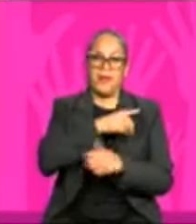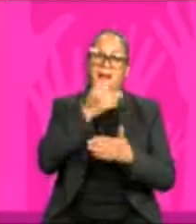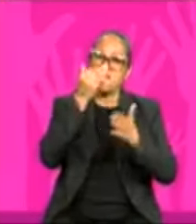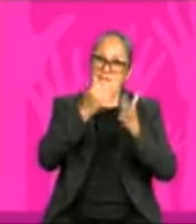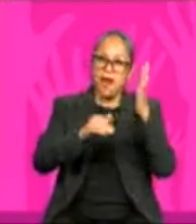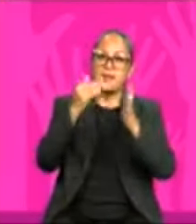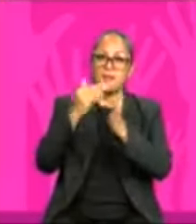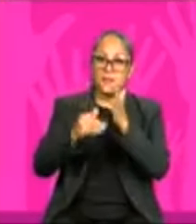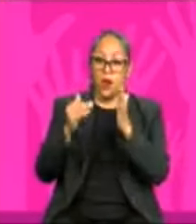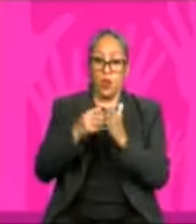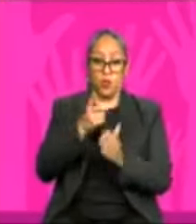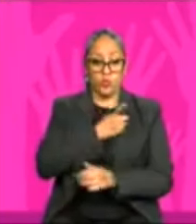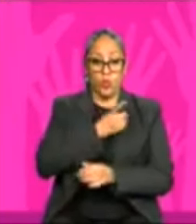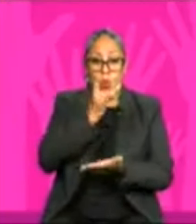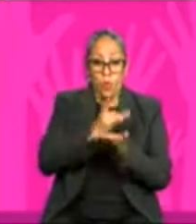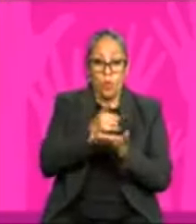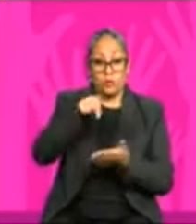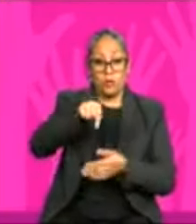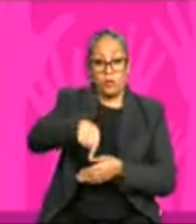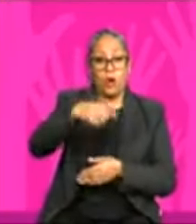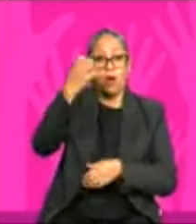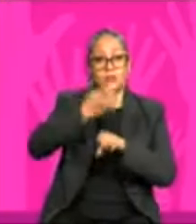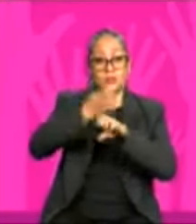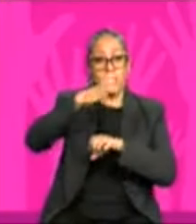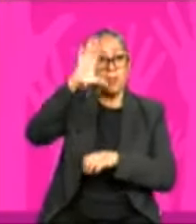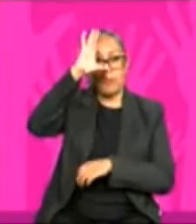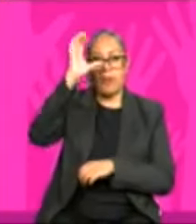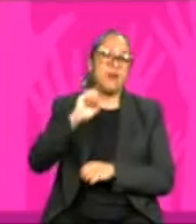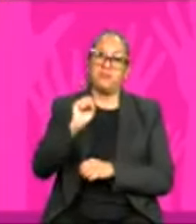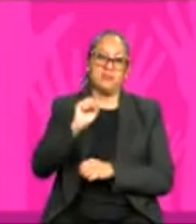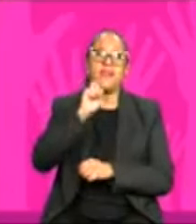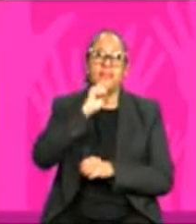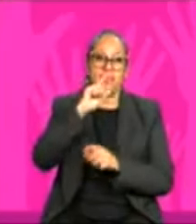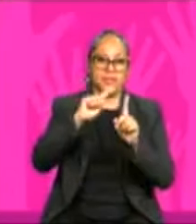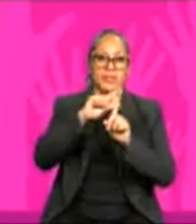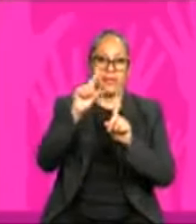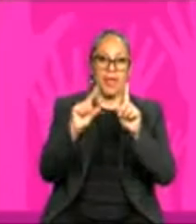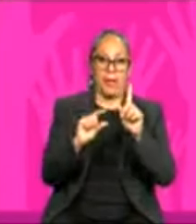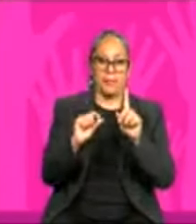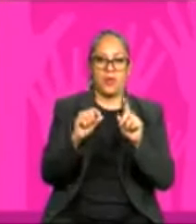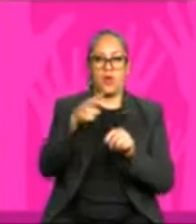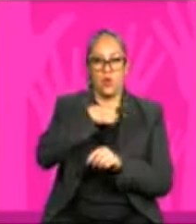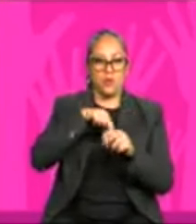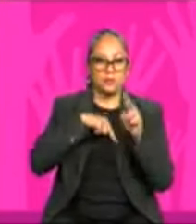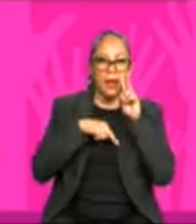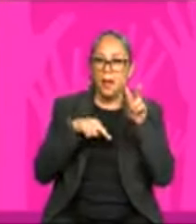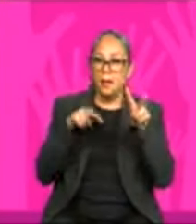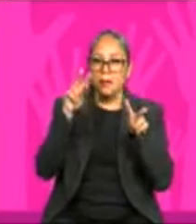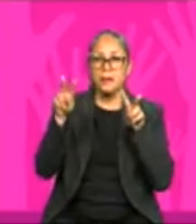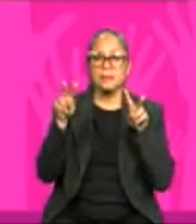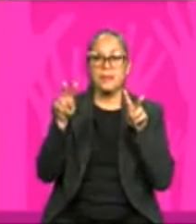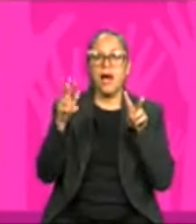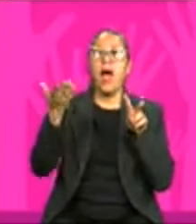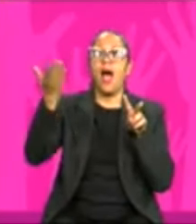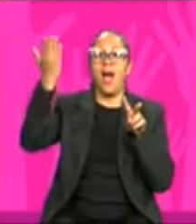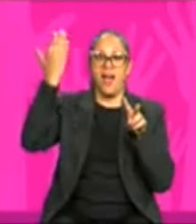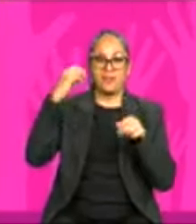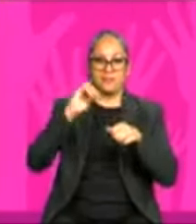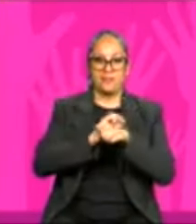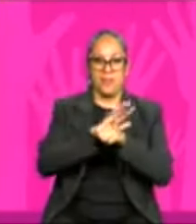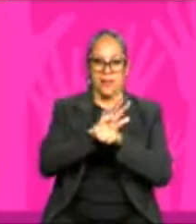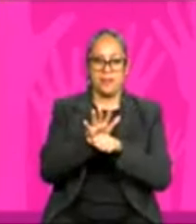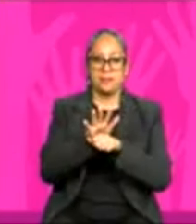no solo en Morelos, en todo el país. Eso se vio reflejado cuando vino el tema del coronavirus. Pero en